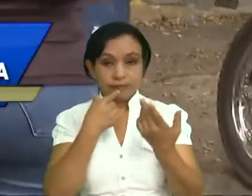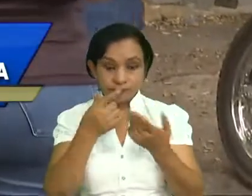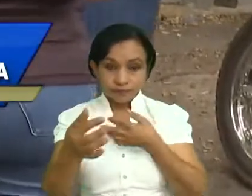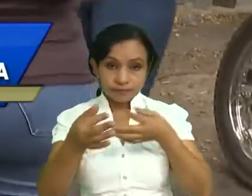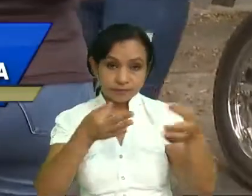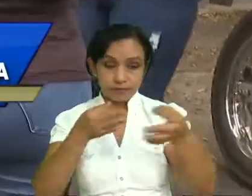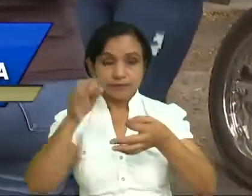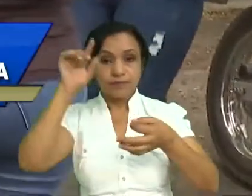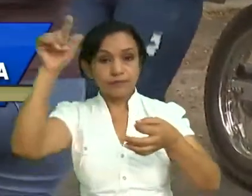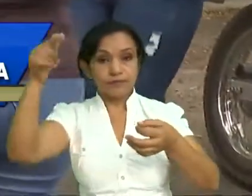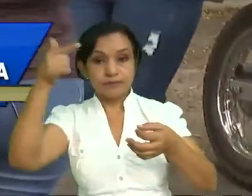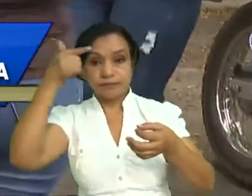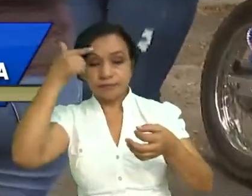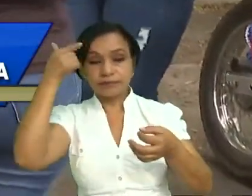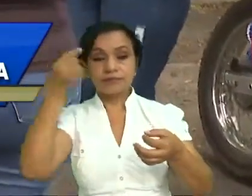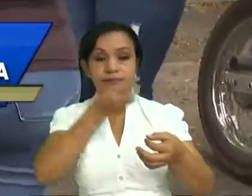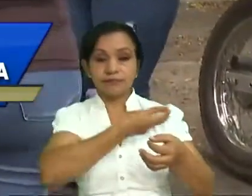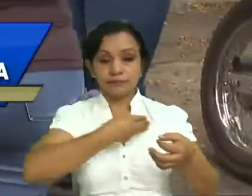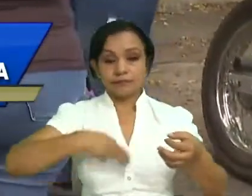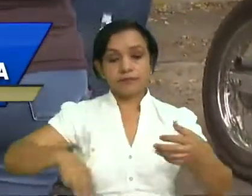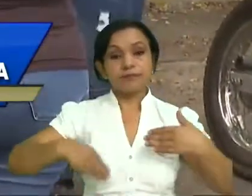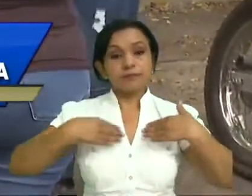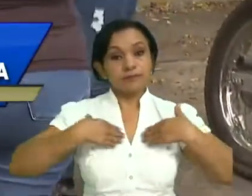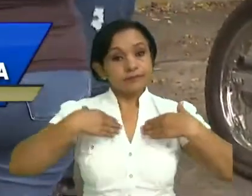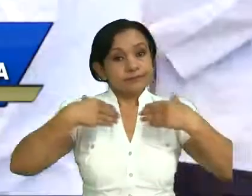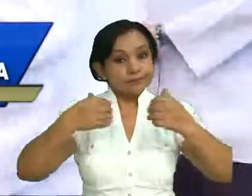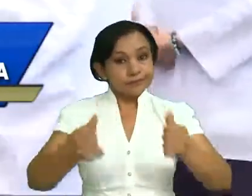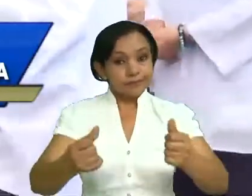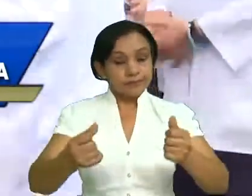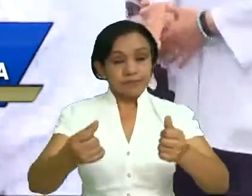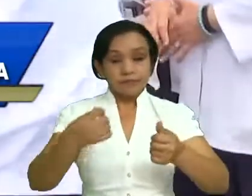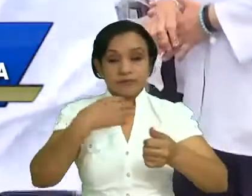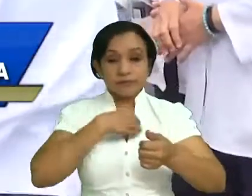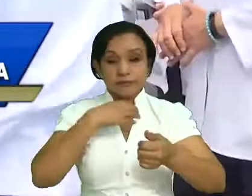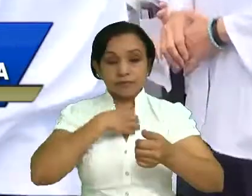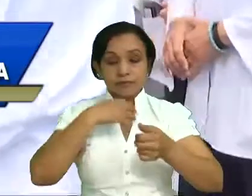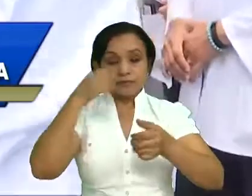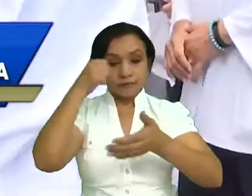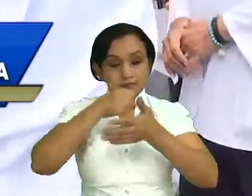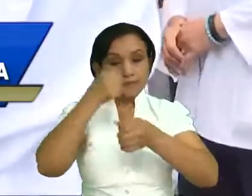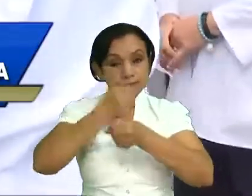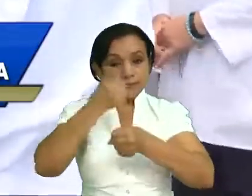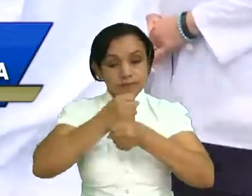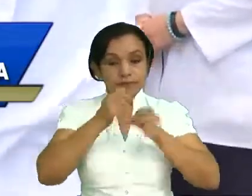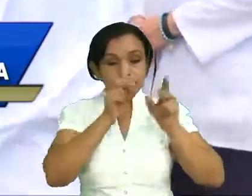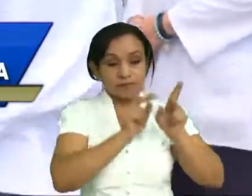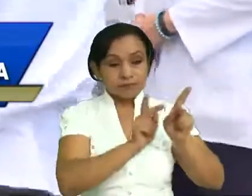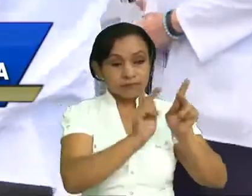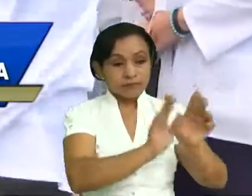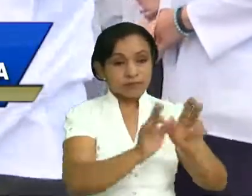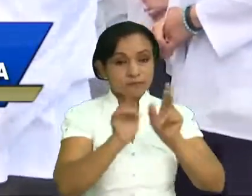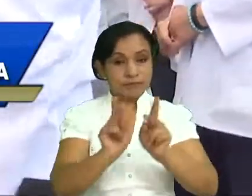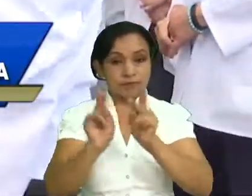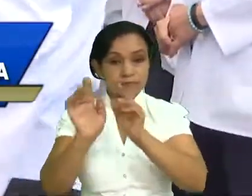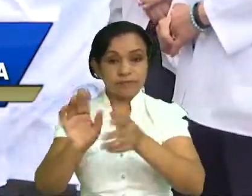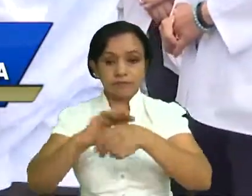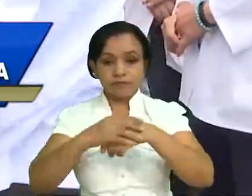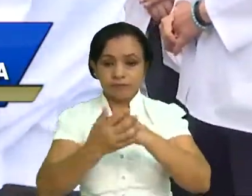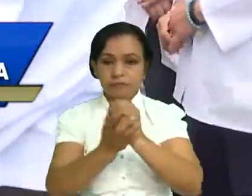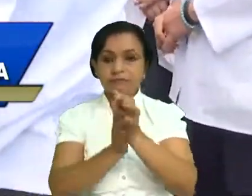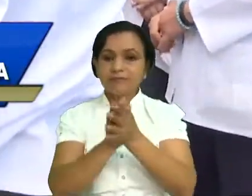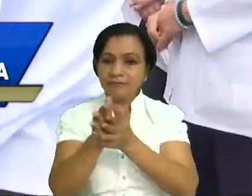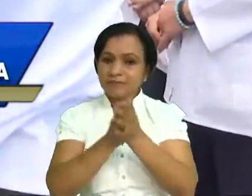nuestro gobierno, de nuestro Ministerio de Salud, pero está el esfuerzo individual que debemos de hacer cada uno de nosotros, como el lavado de